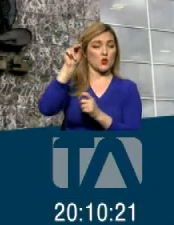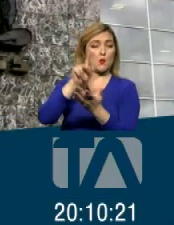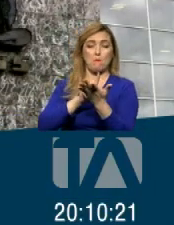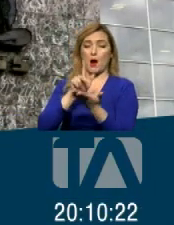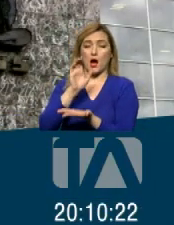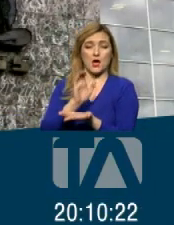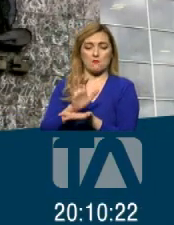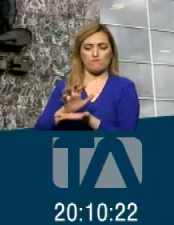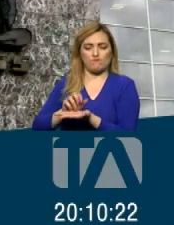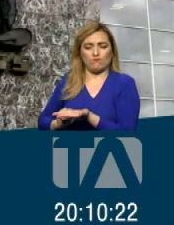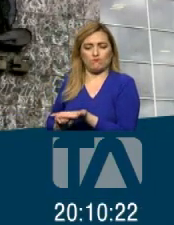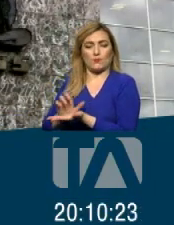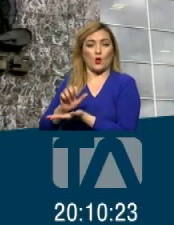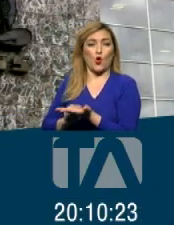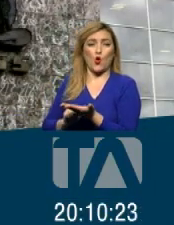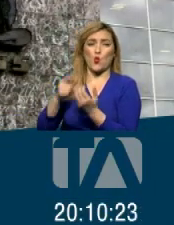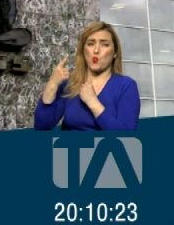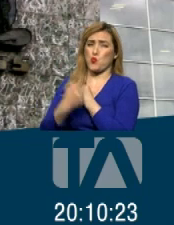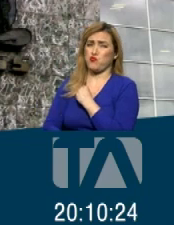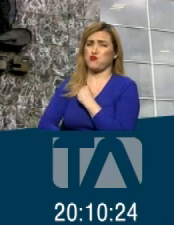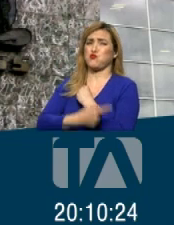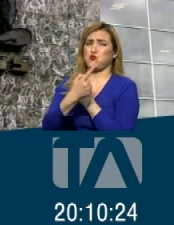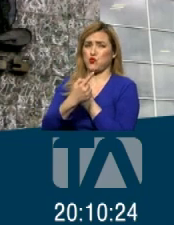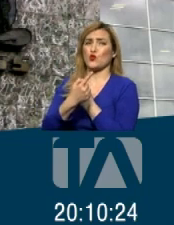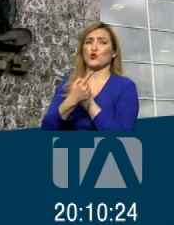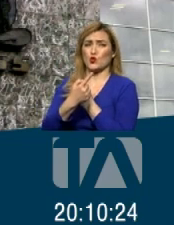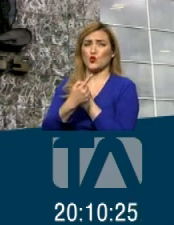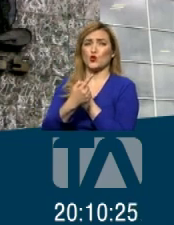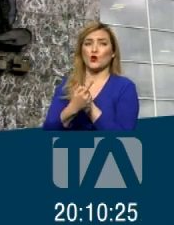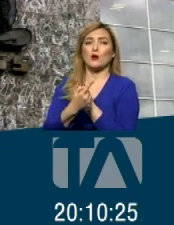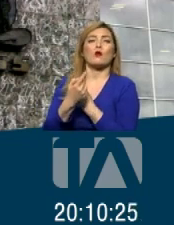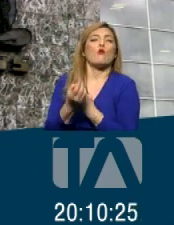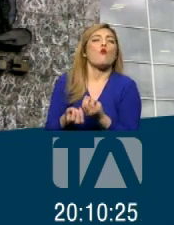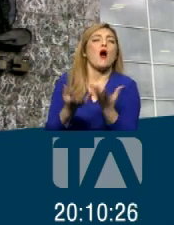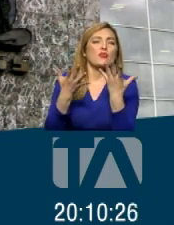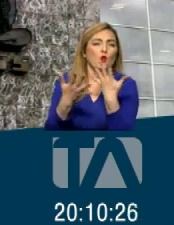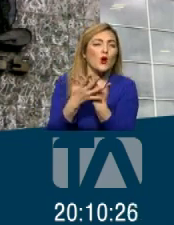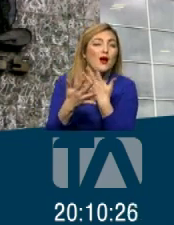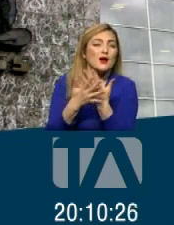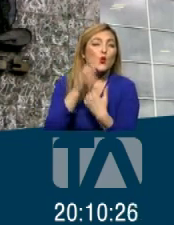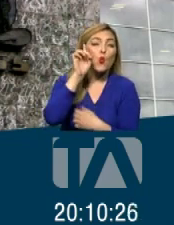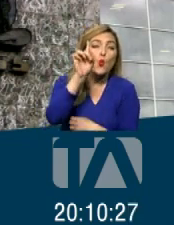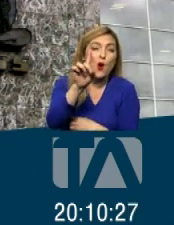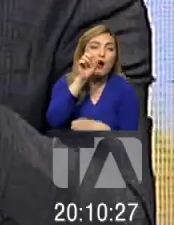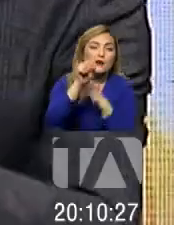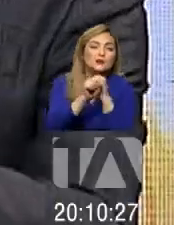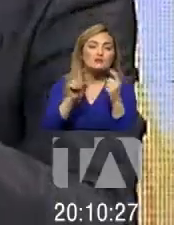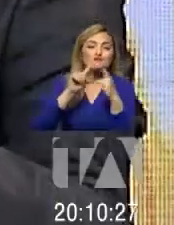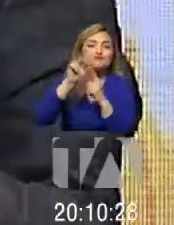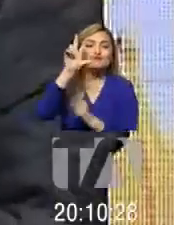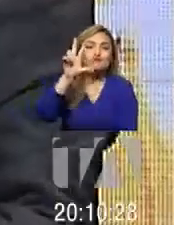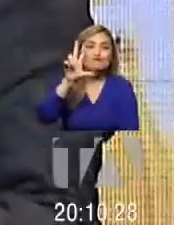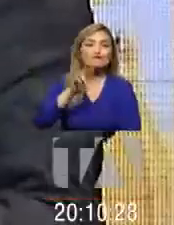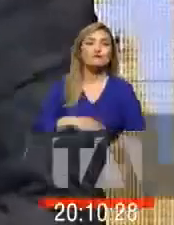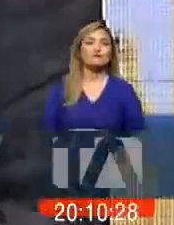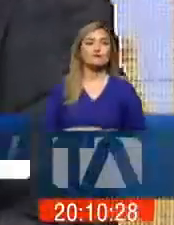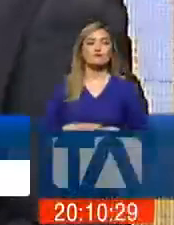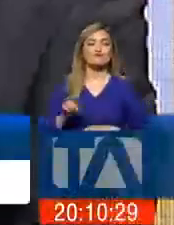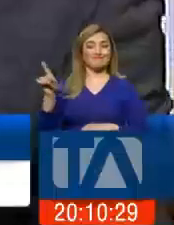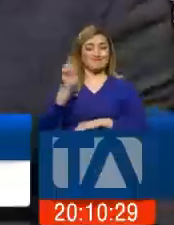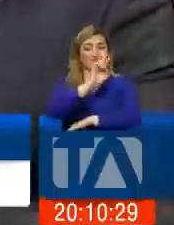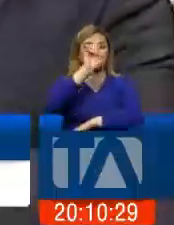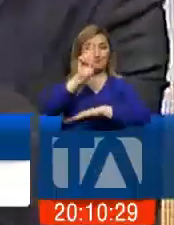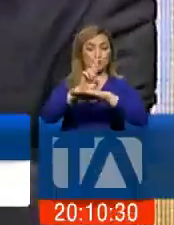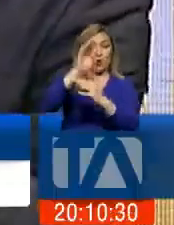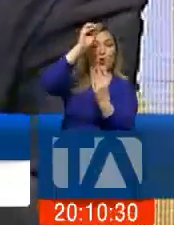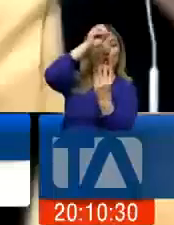social como un delito, cuya sanción es la pena privativa de libertad de 1 a 3 años. Solicitamos una entrevista con el